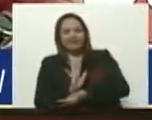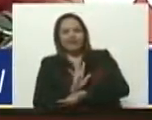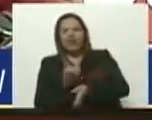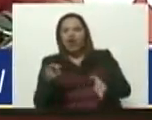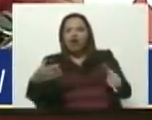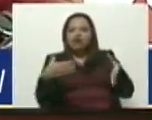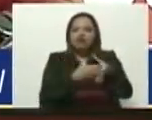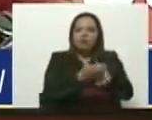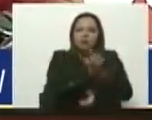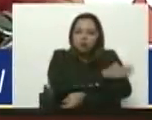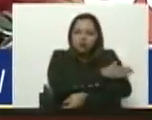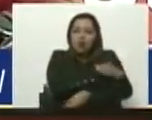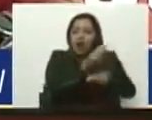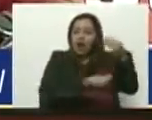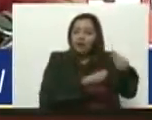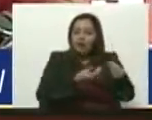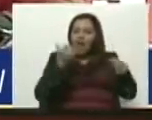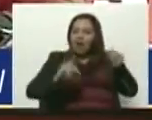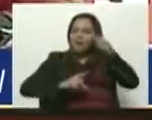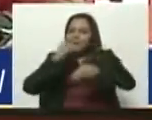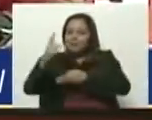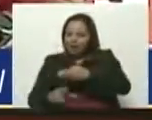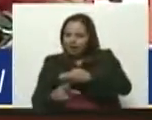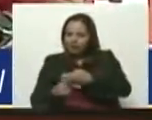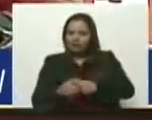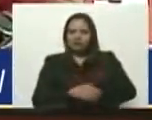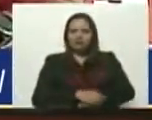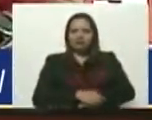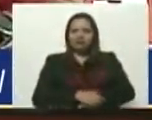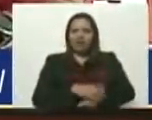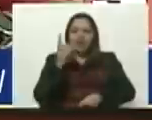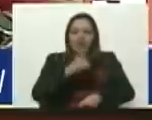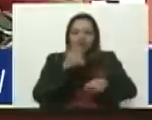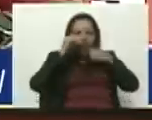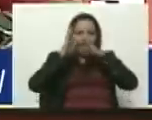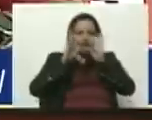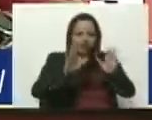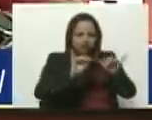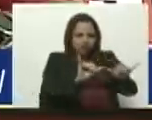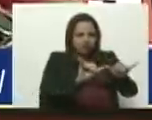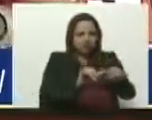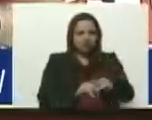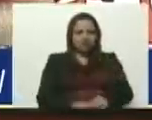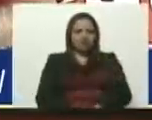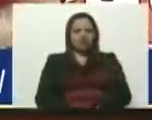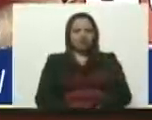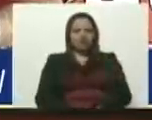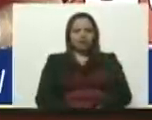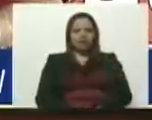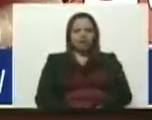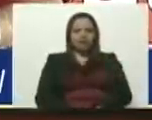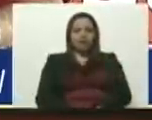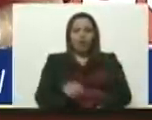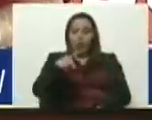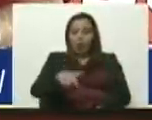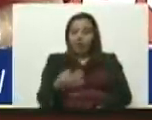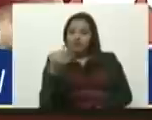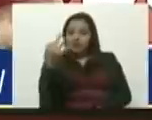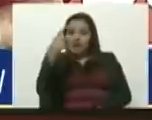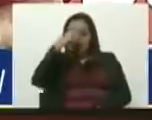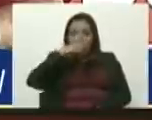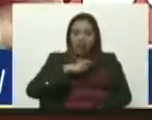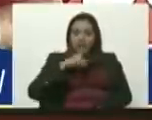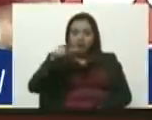es porque tiene un plan un plan tengamos presente eso hoy se cumplen tres años de la